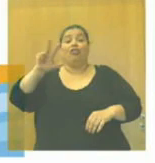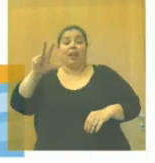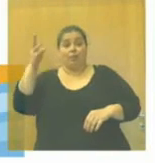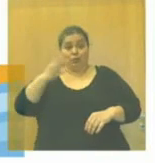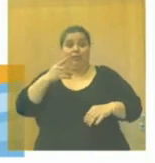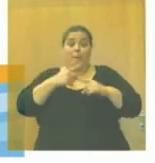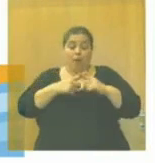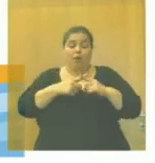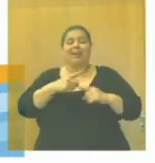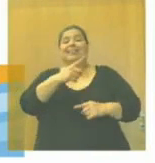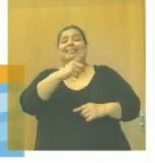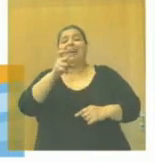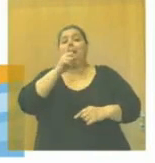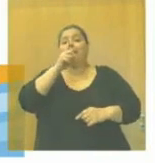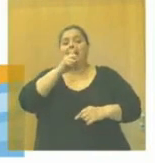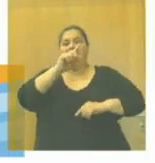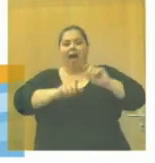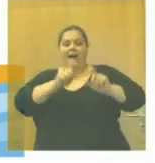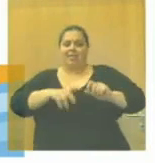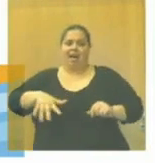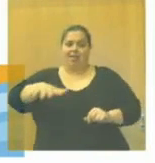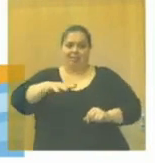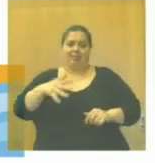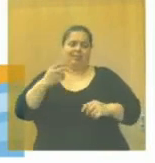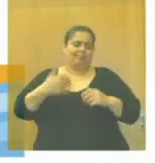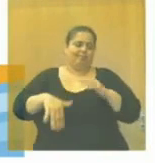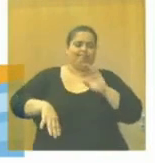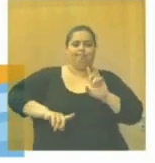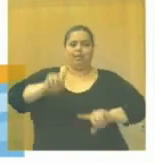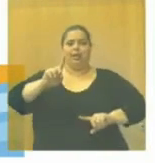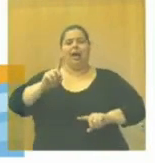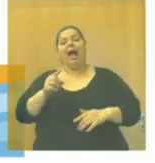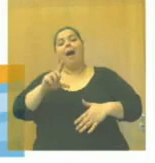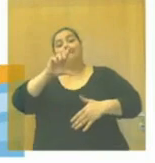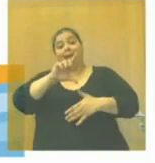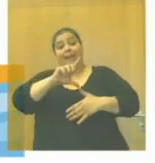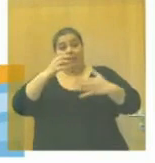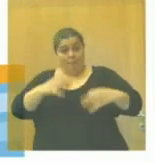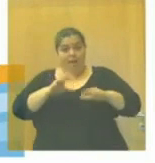21.3 por 100.000 habitantes. En América Latina, un 10.5.